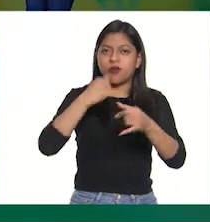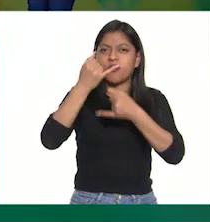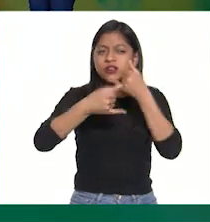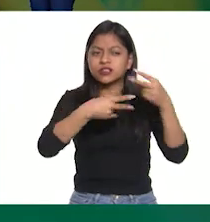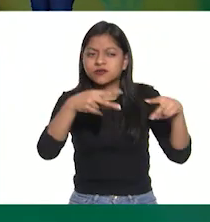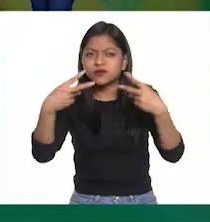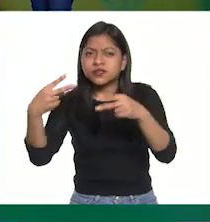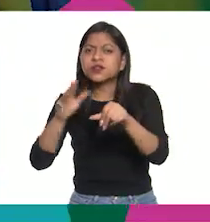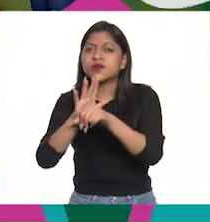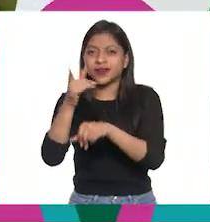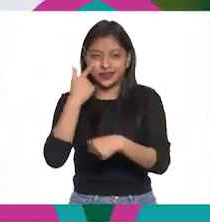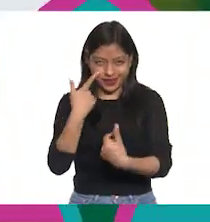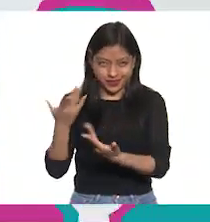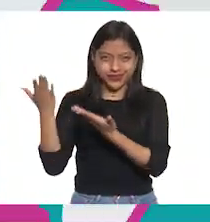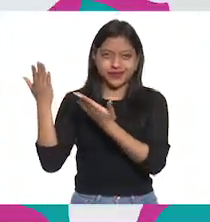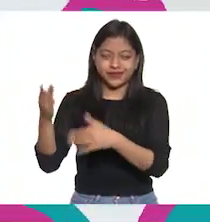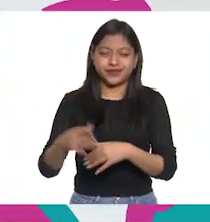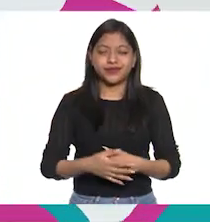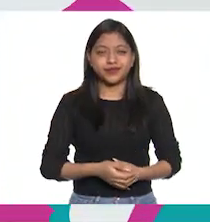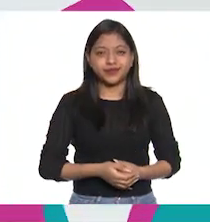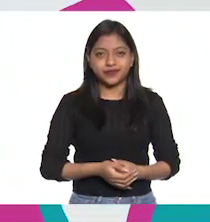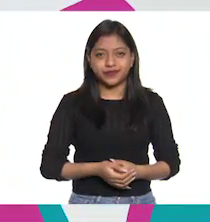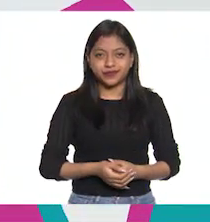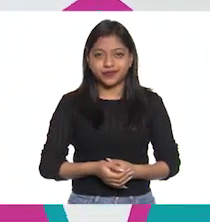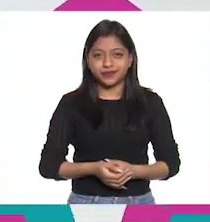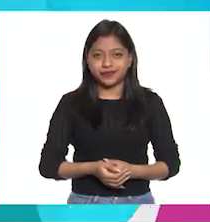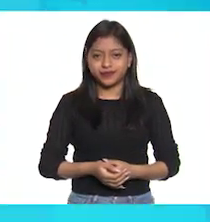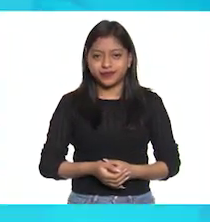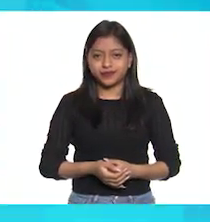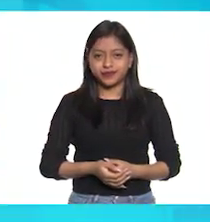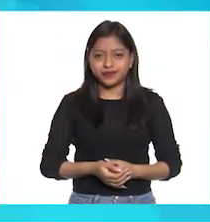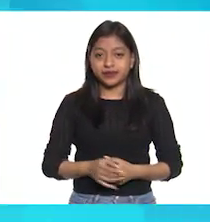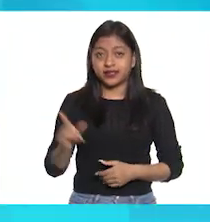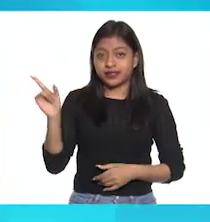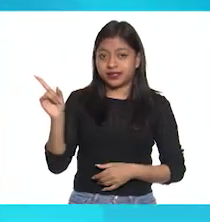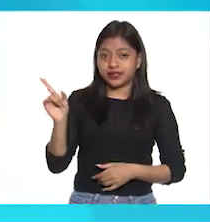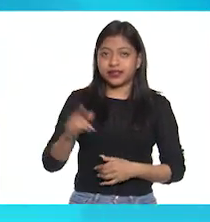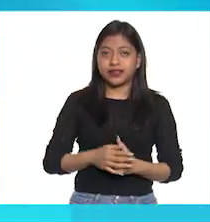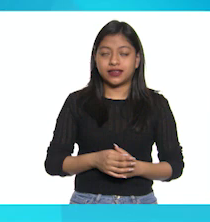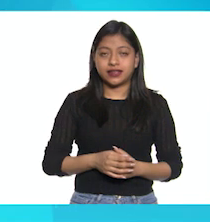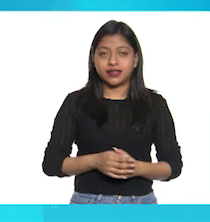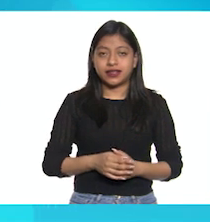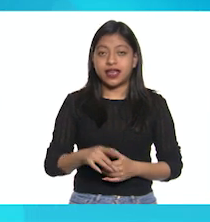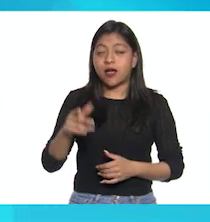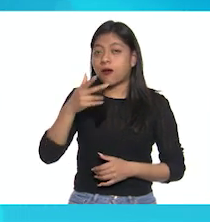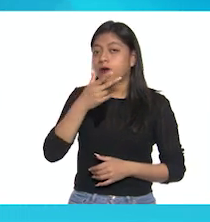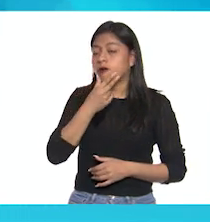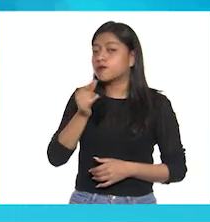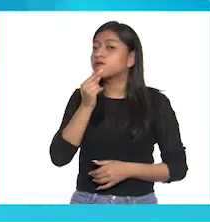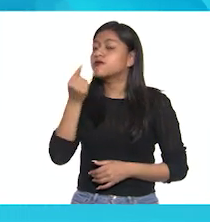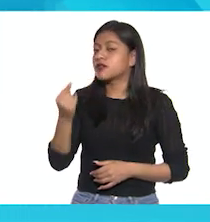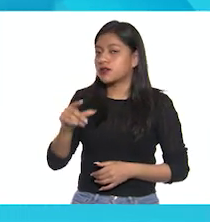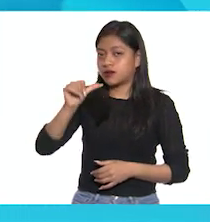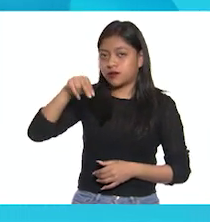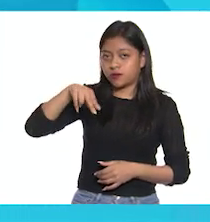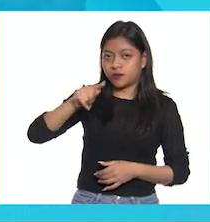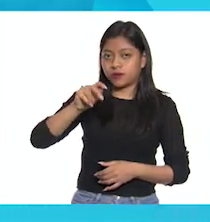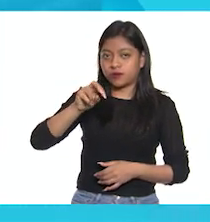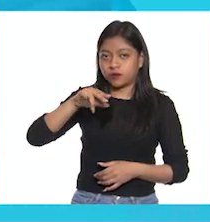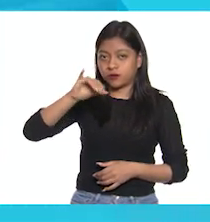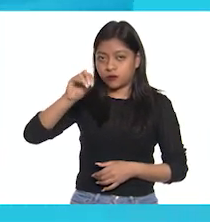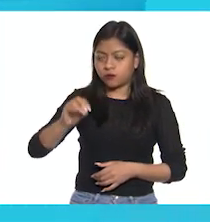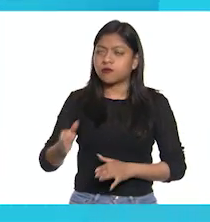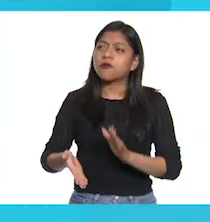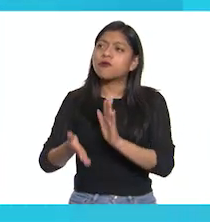A ver, vamos a ver. ¿Qué te parece si las vemos? Sí. Muy bien. Antonio dice que fue a la juguetería y él quiere